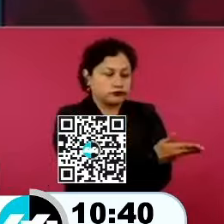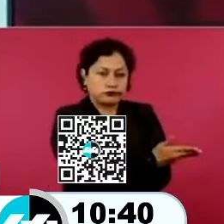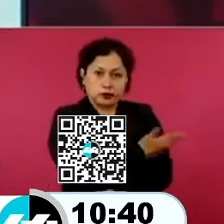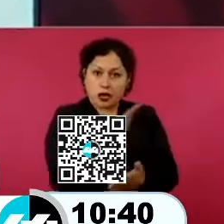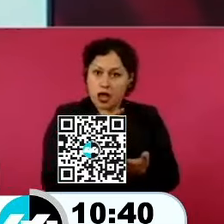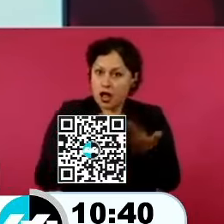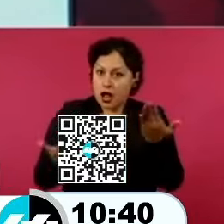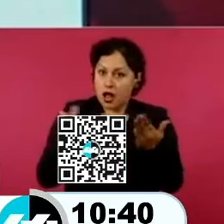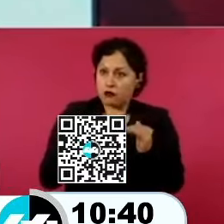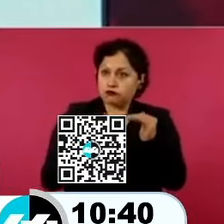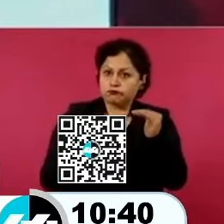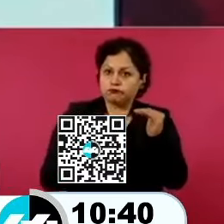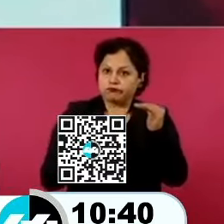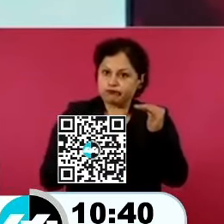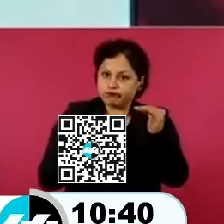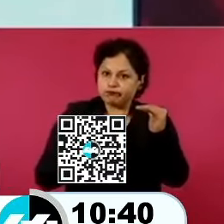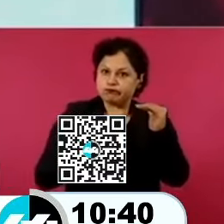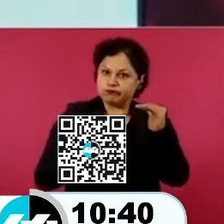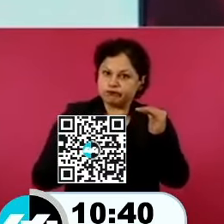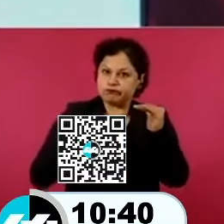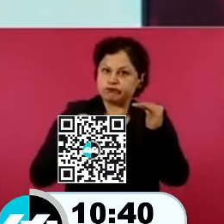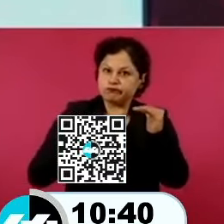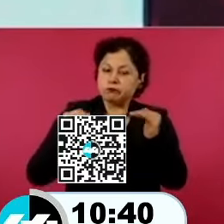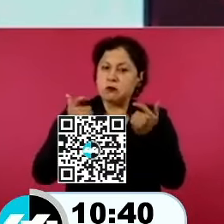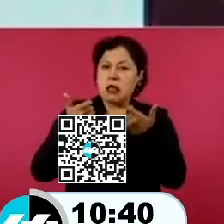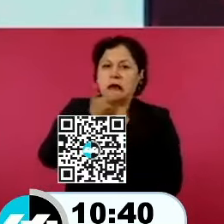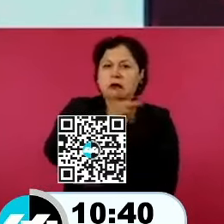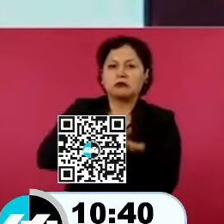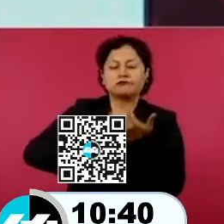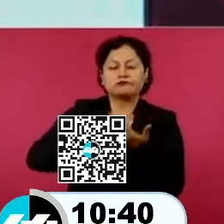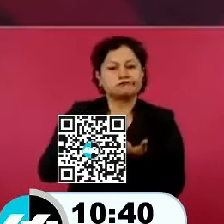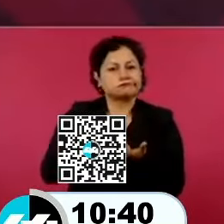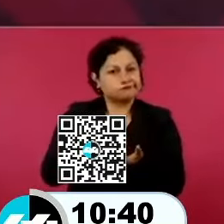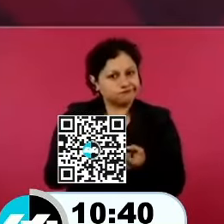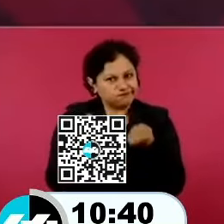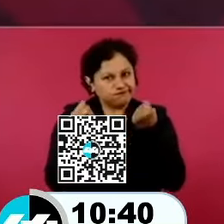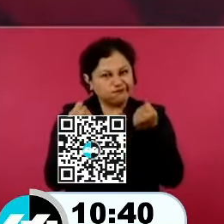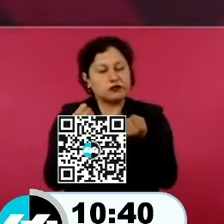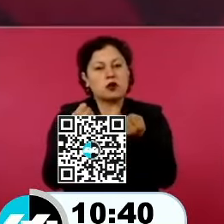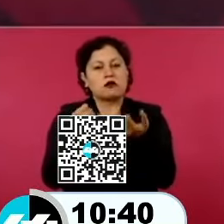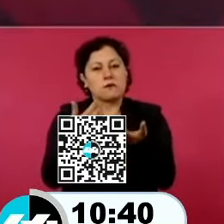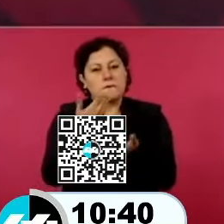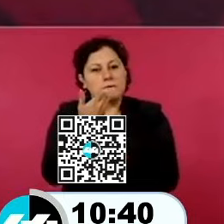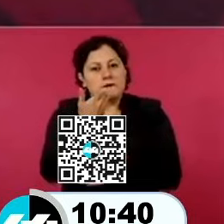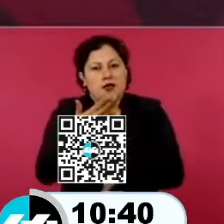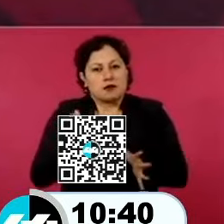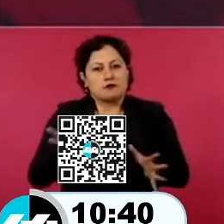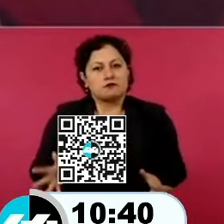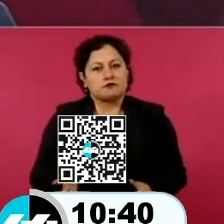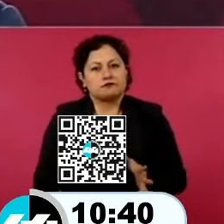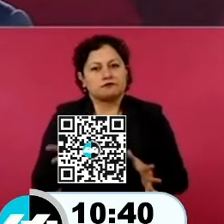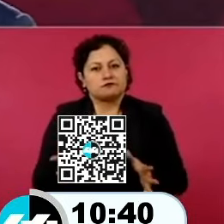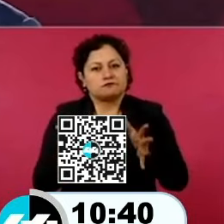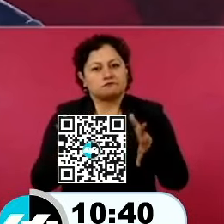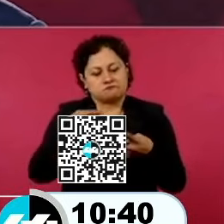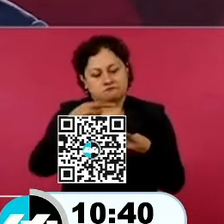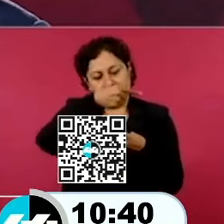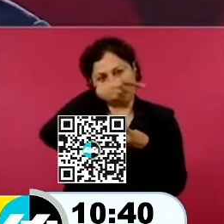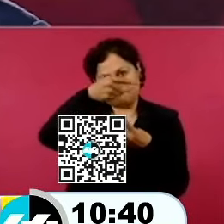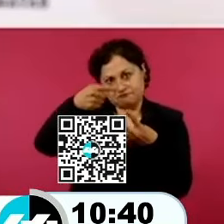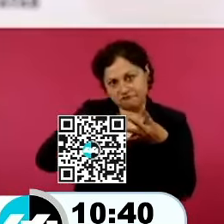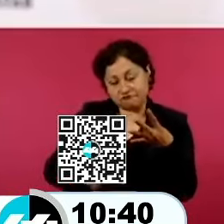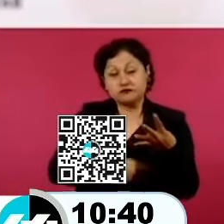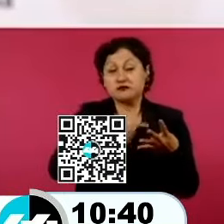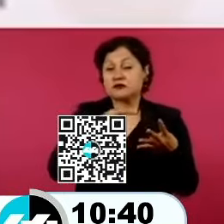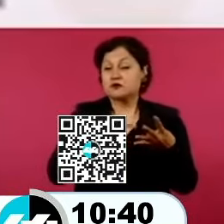monstruosa y lo más importante de todo lo que más nos llena de satisfacción